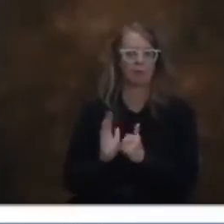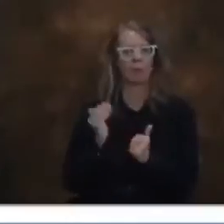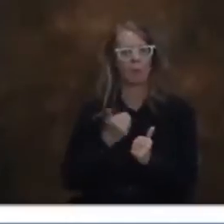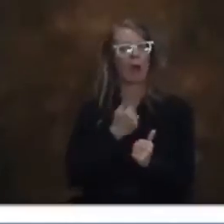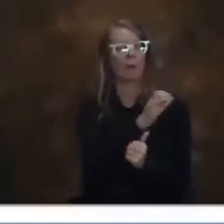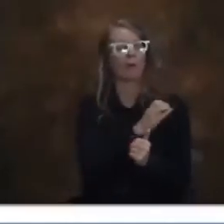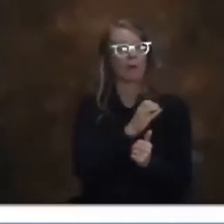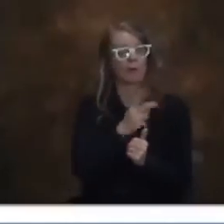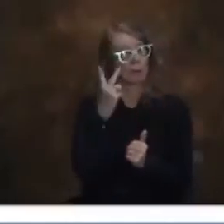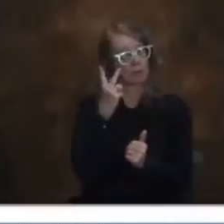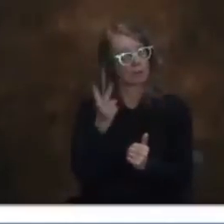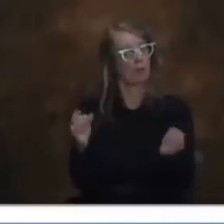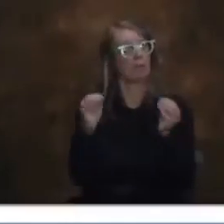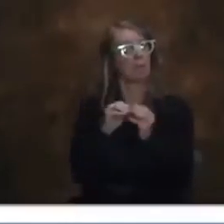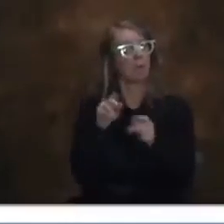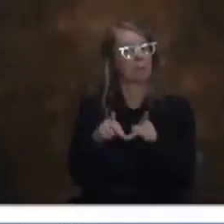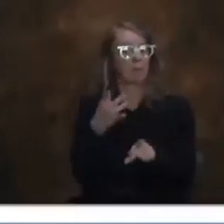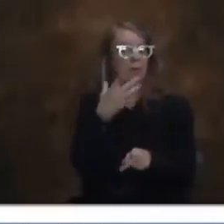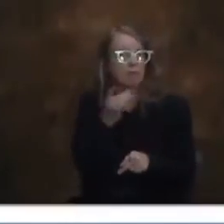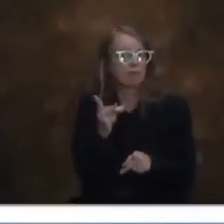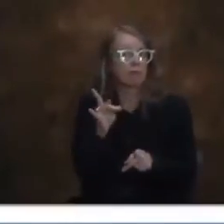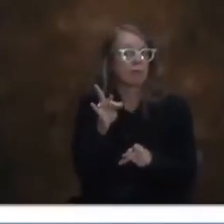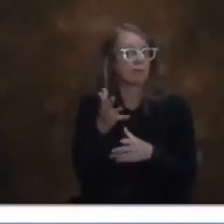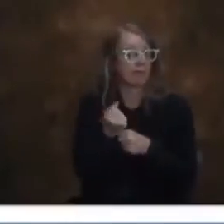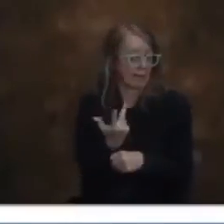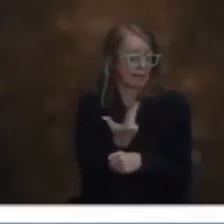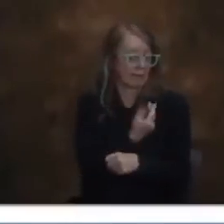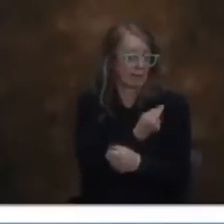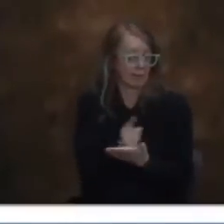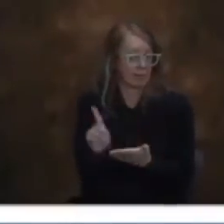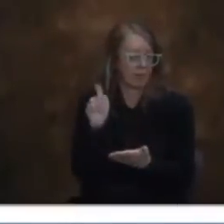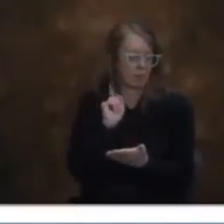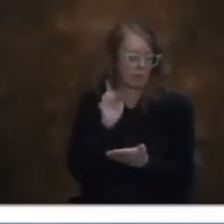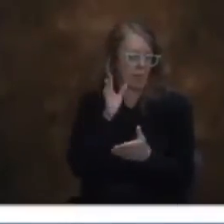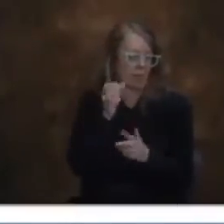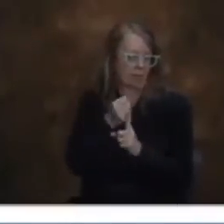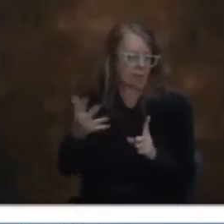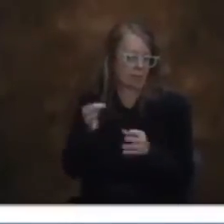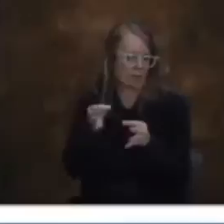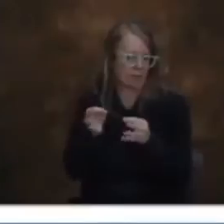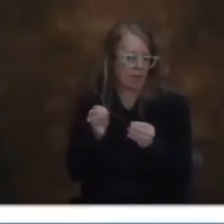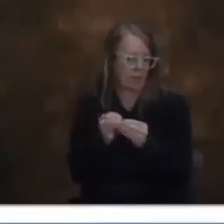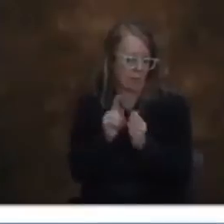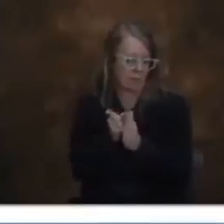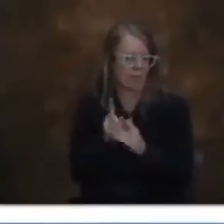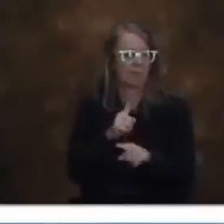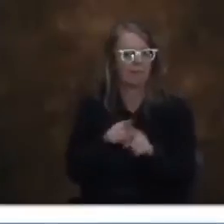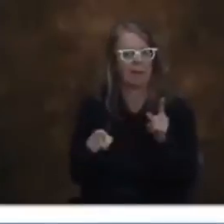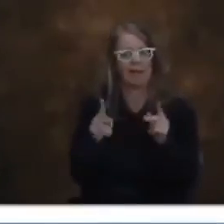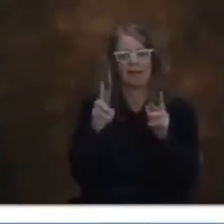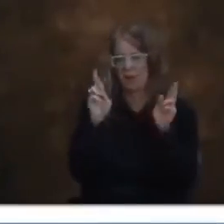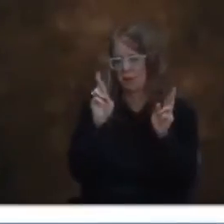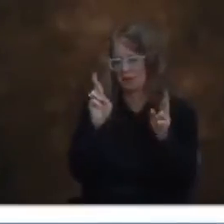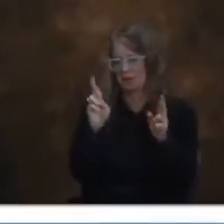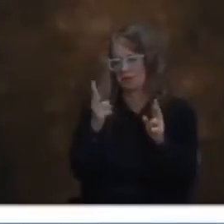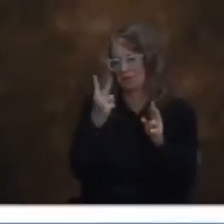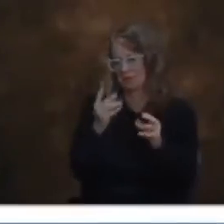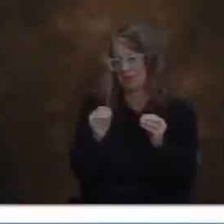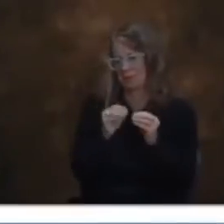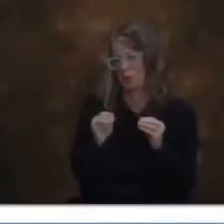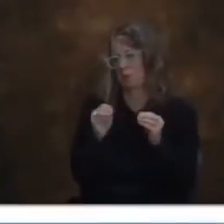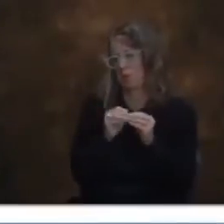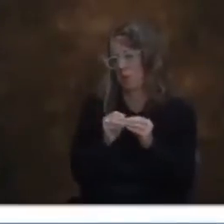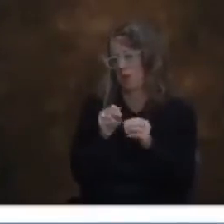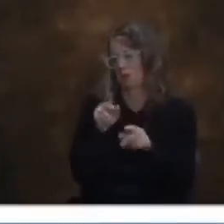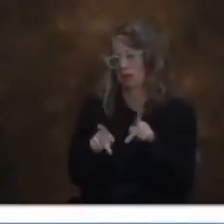pero aún así hemos visto un incremento muy alto desde la semana pasada vamos a hablar sobre eso y espero que sea text sigamos